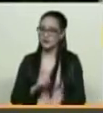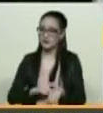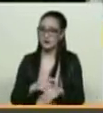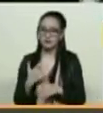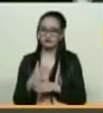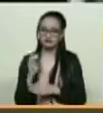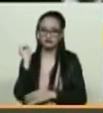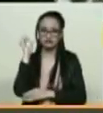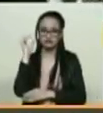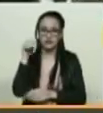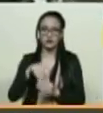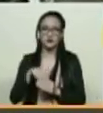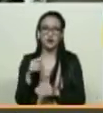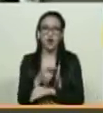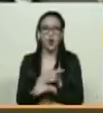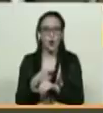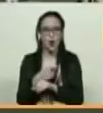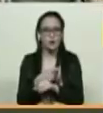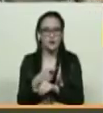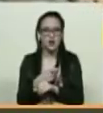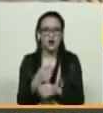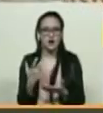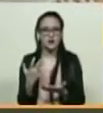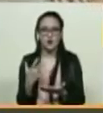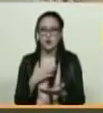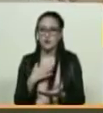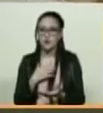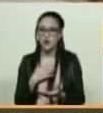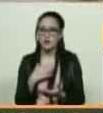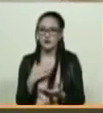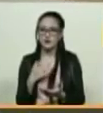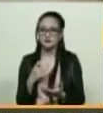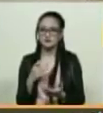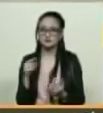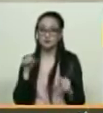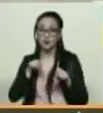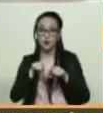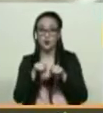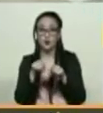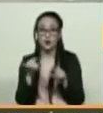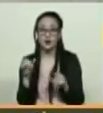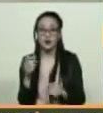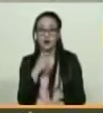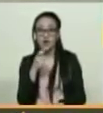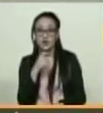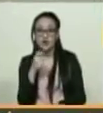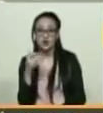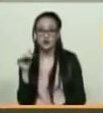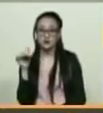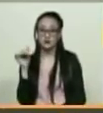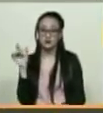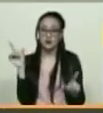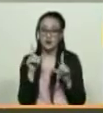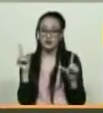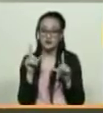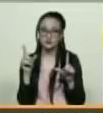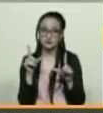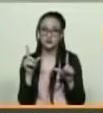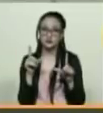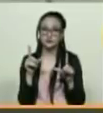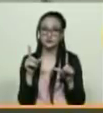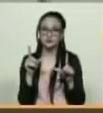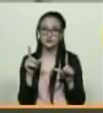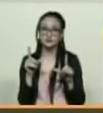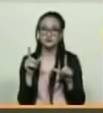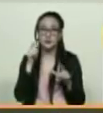electoral, el Gobierno Nacional evitará emitir transmisiones conjuntas de radio y televisión. Los candidatos